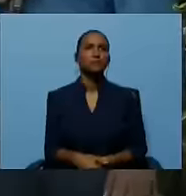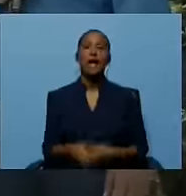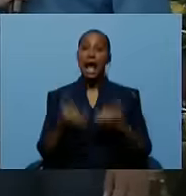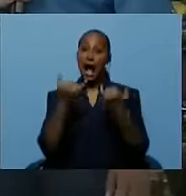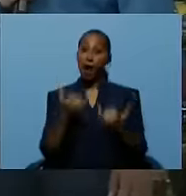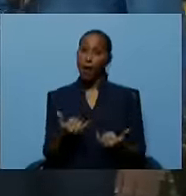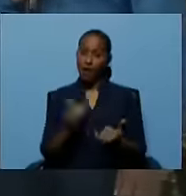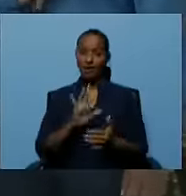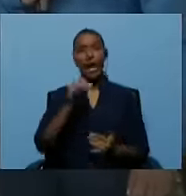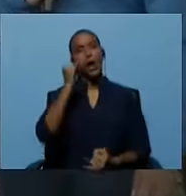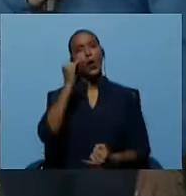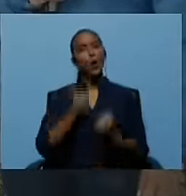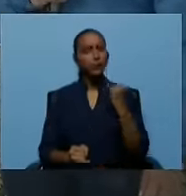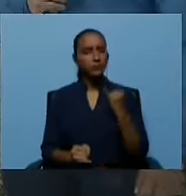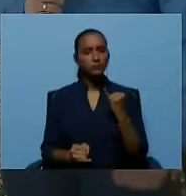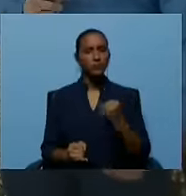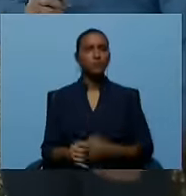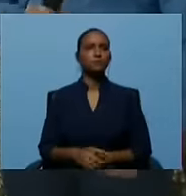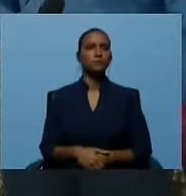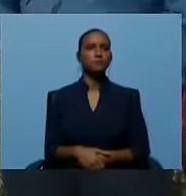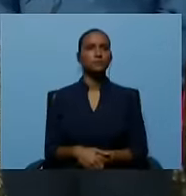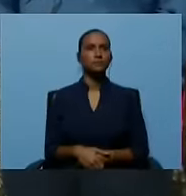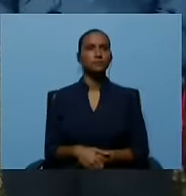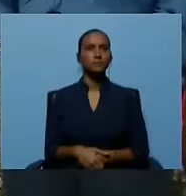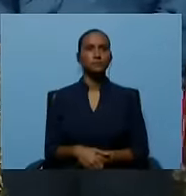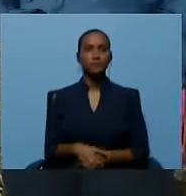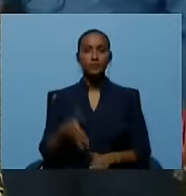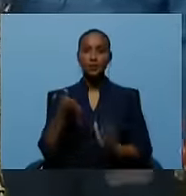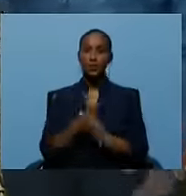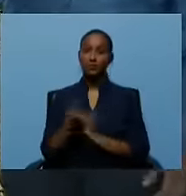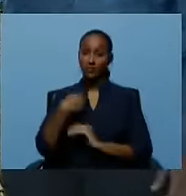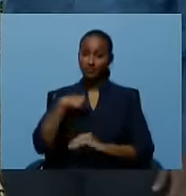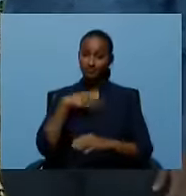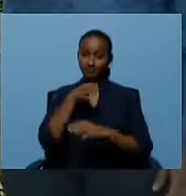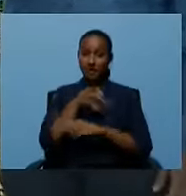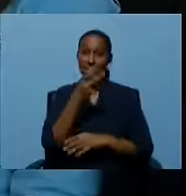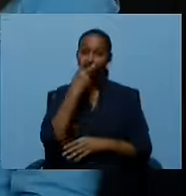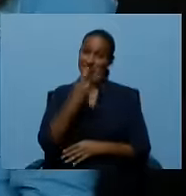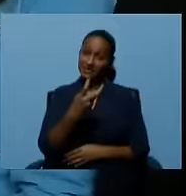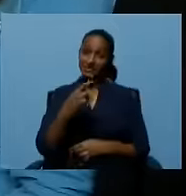para finalizar esta breve visita que hemos hecho hoy,